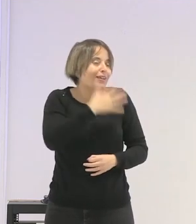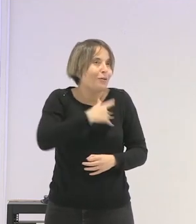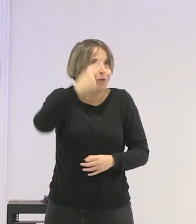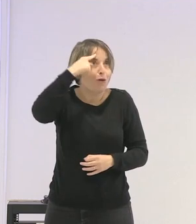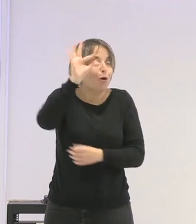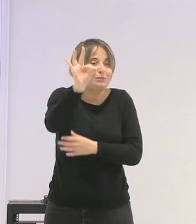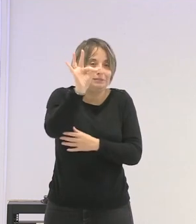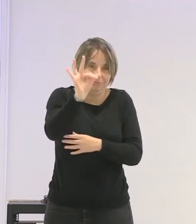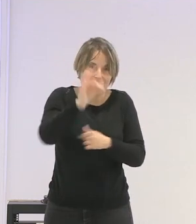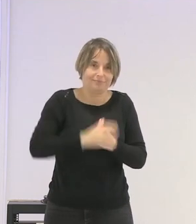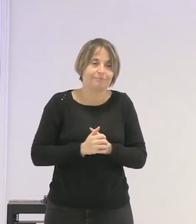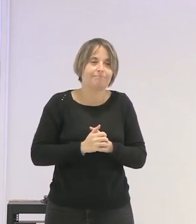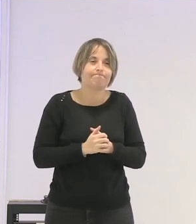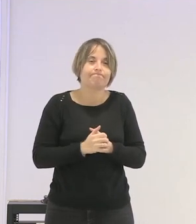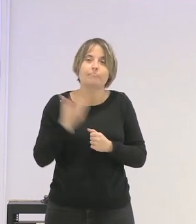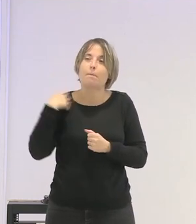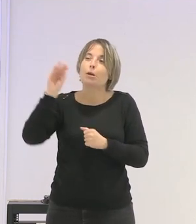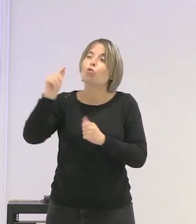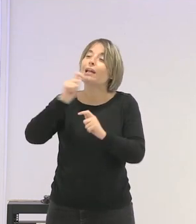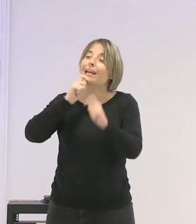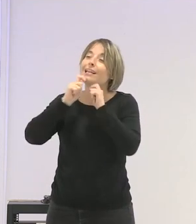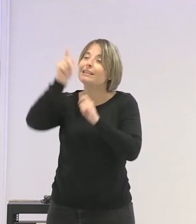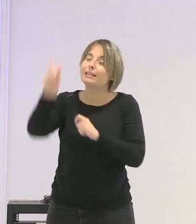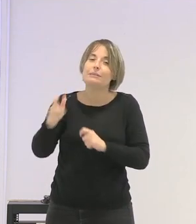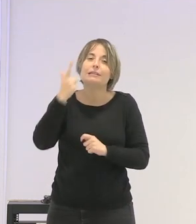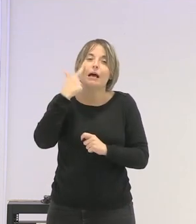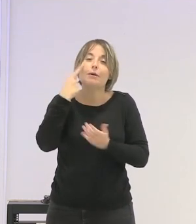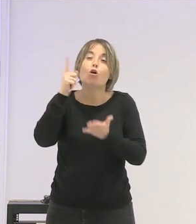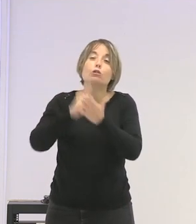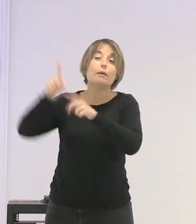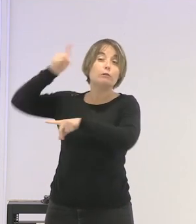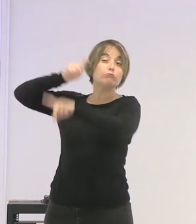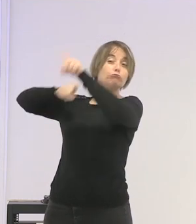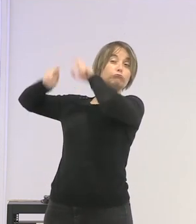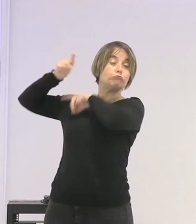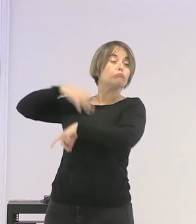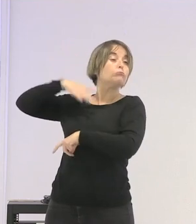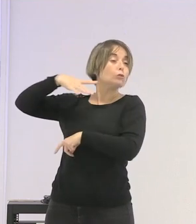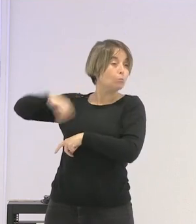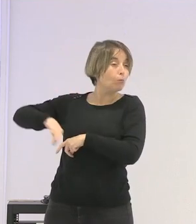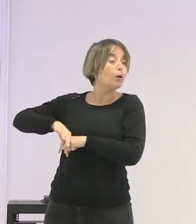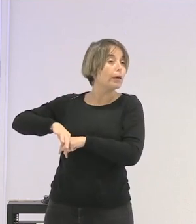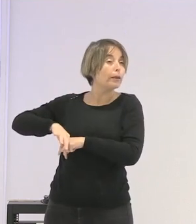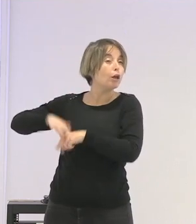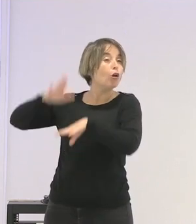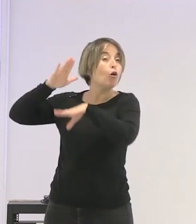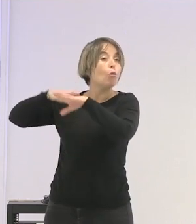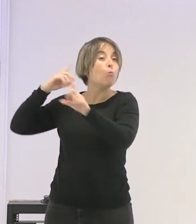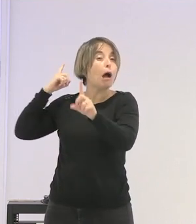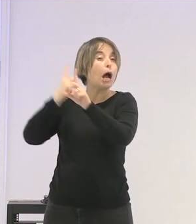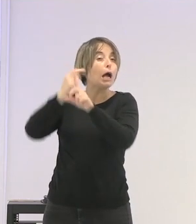optimista. Le pregunta a una entrevistadora si podemos volver hacia atrás por culpa de estas cuestiones